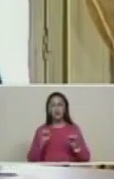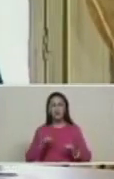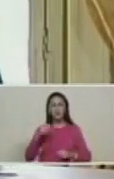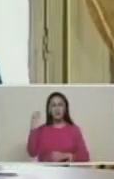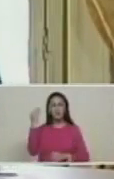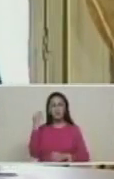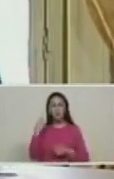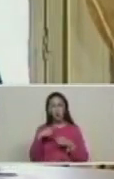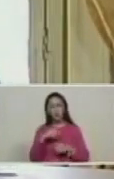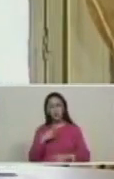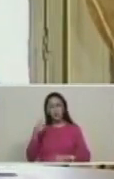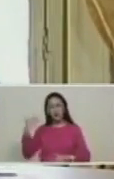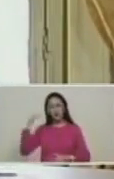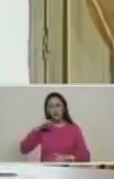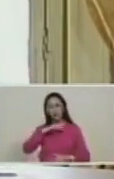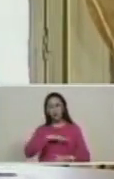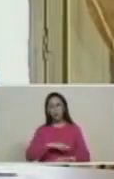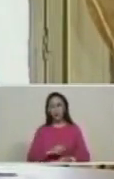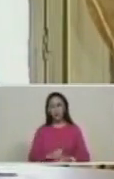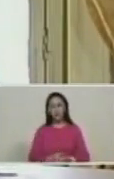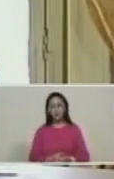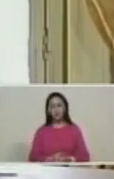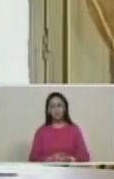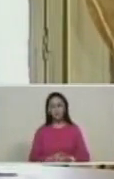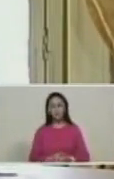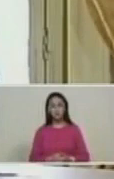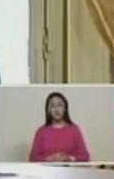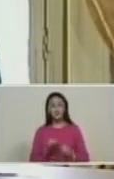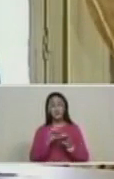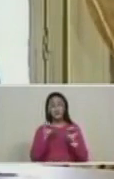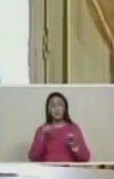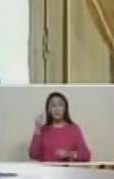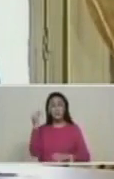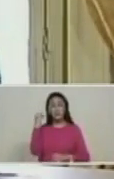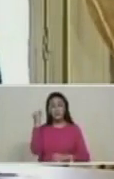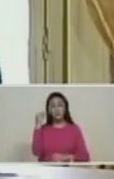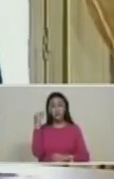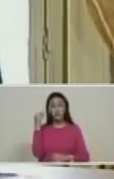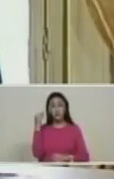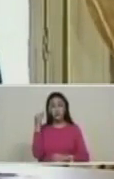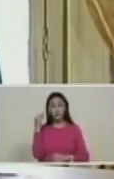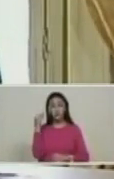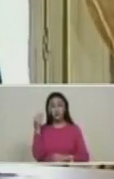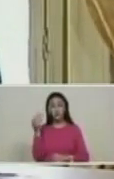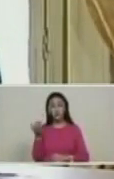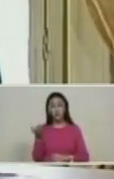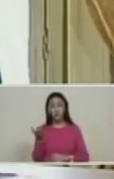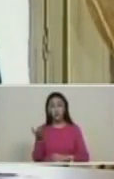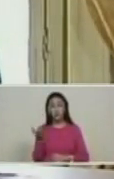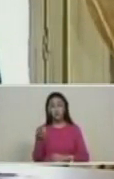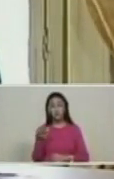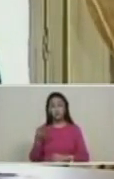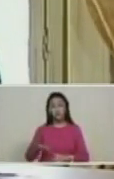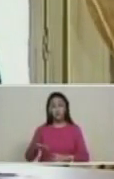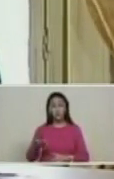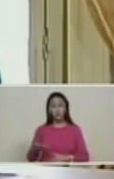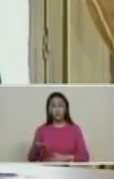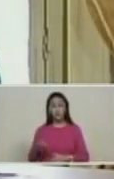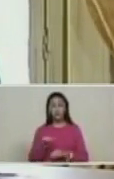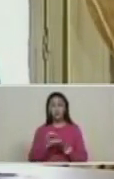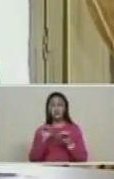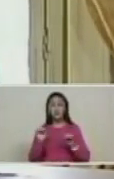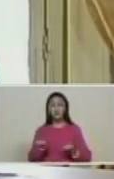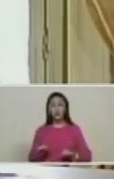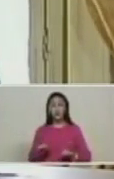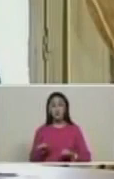pensamiento. Y ese sistema de pensamiento, si tiene algo Aristóbulo de virtuoso, es que es un sistema que